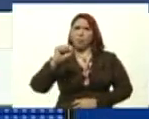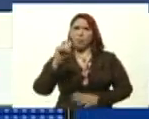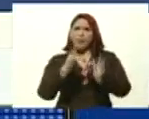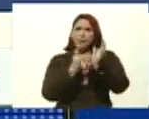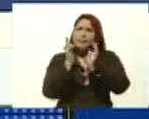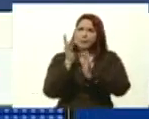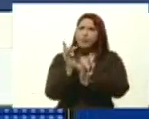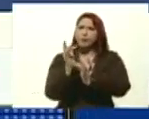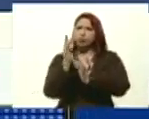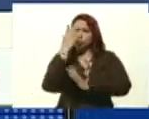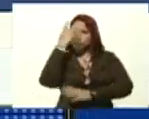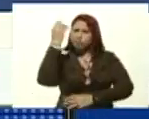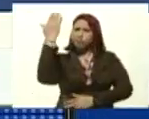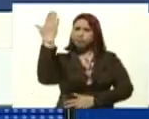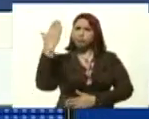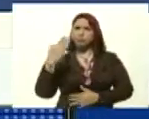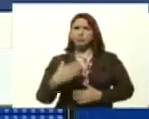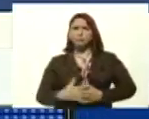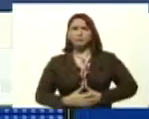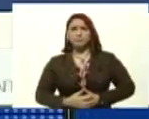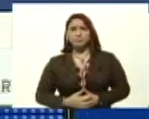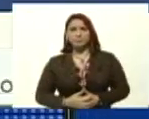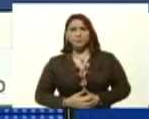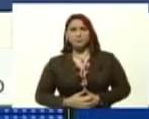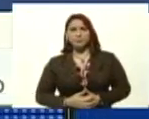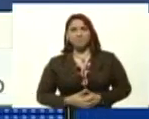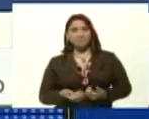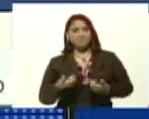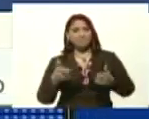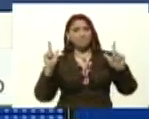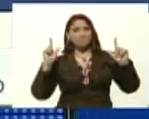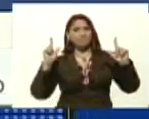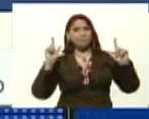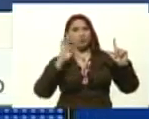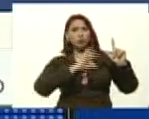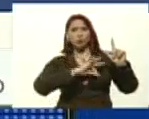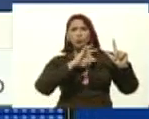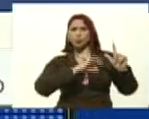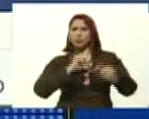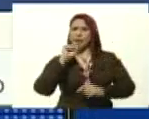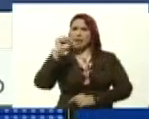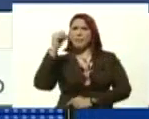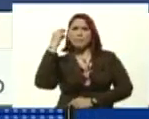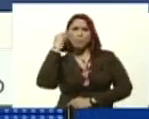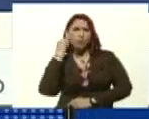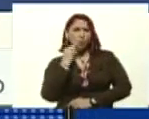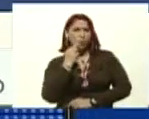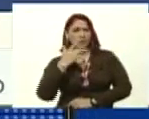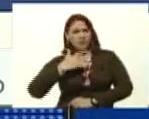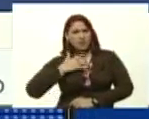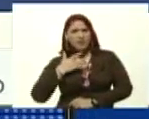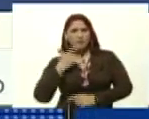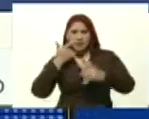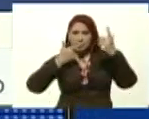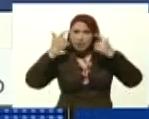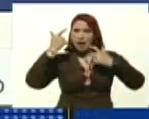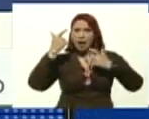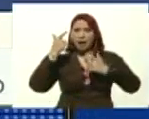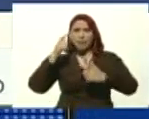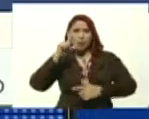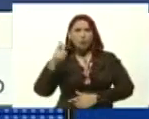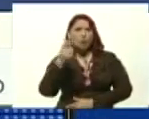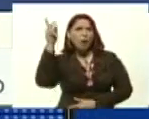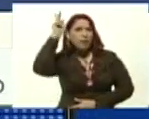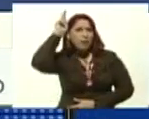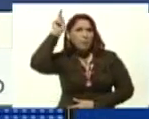Cristo Redentor y Liberador, socialismo de Bolívar, socialismo de Chávez, de